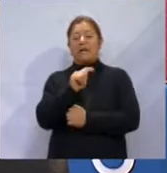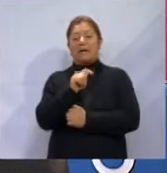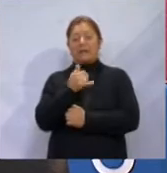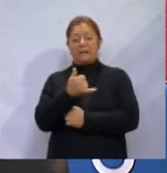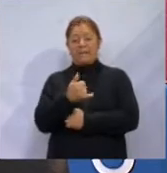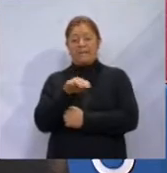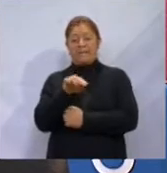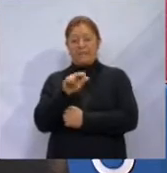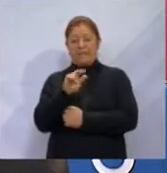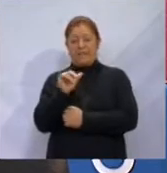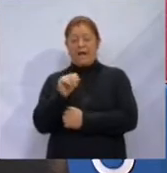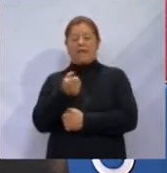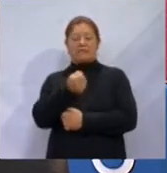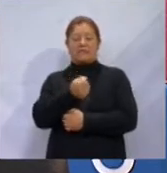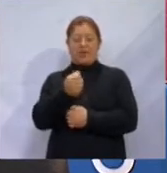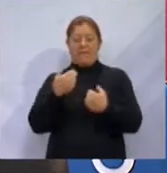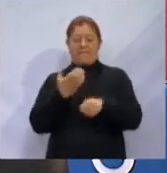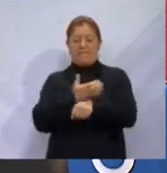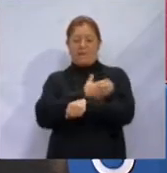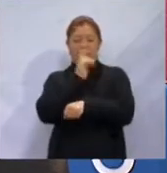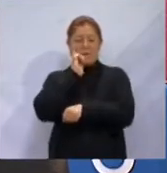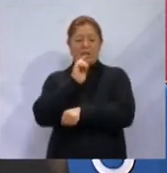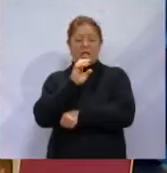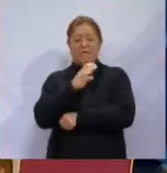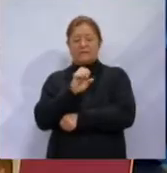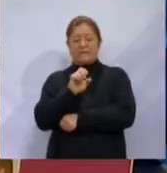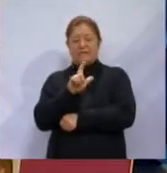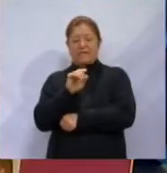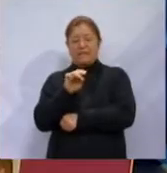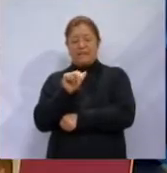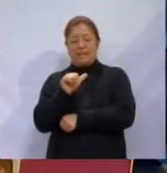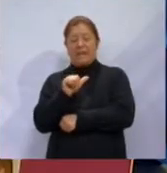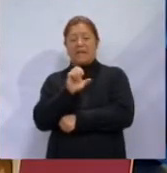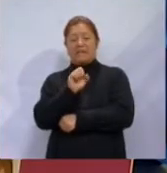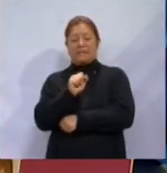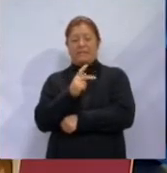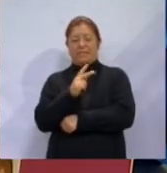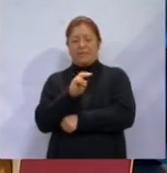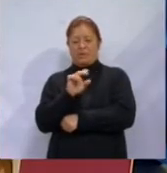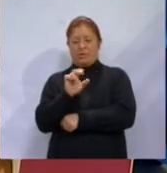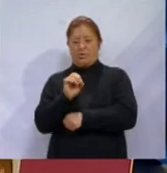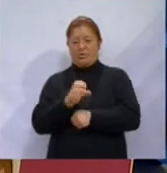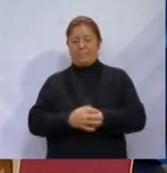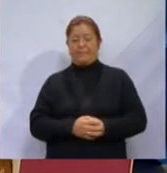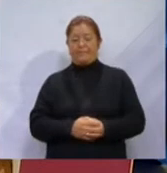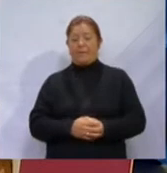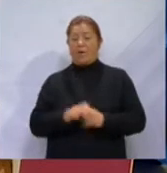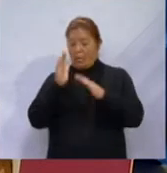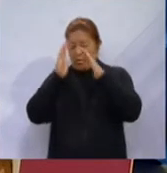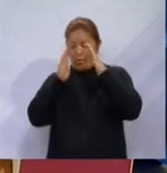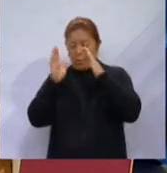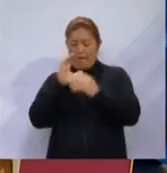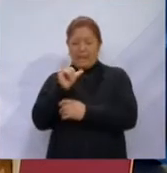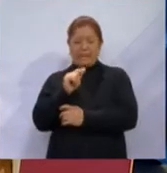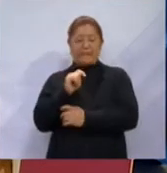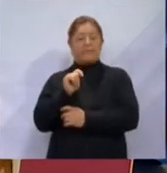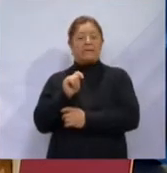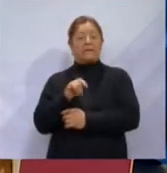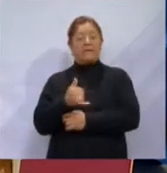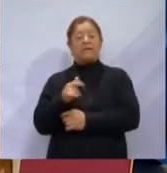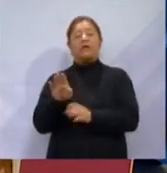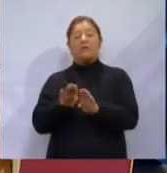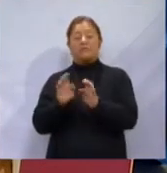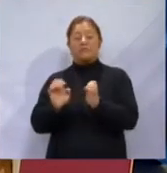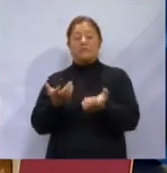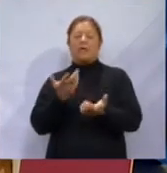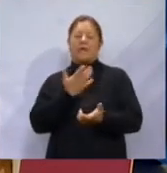y saludo a mi compañera Celina Espino. Hola Katy, ¿cómo estás? Qué bueno que nos acompañan, es un gusto poder saludarlos a